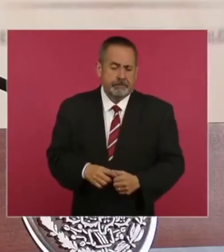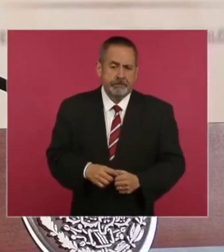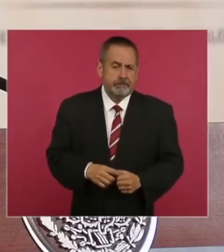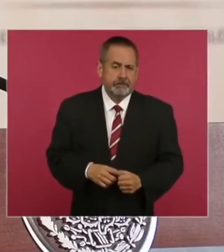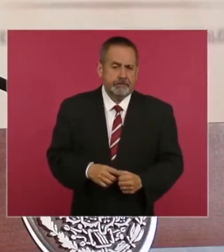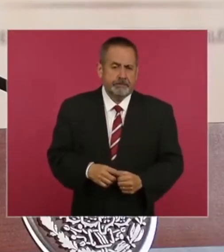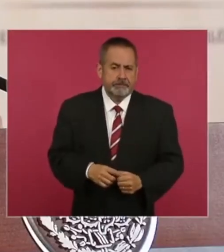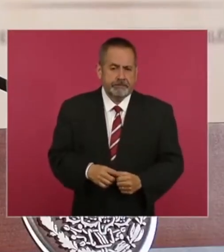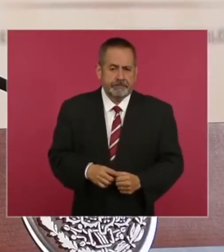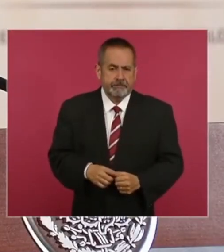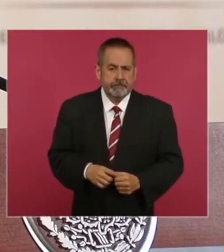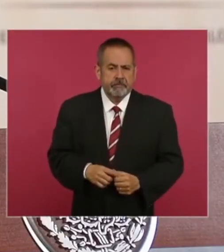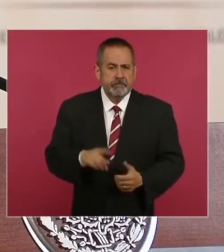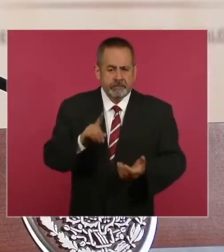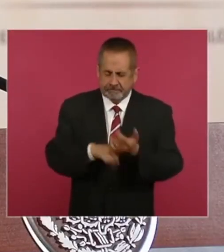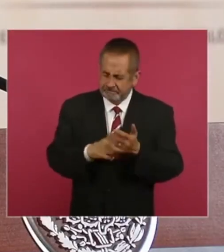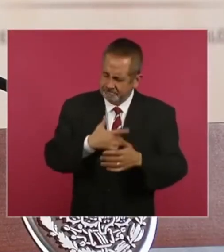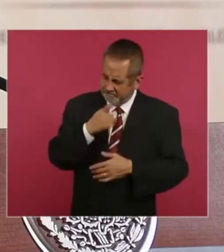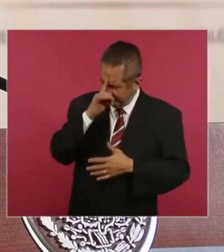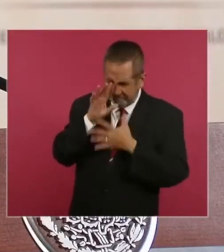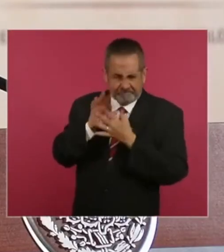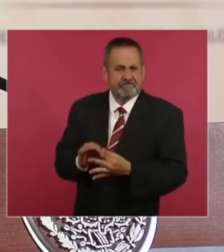Que tengan mística.